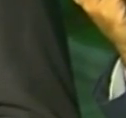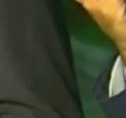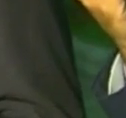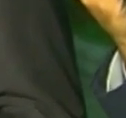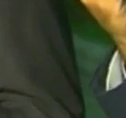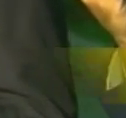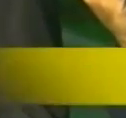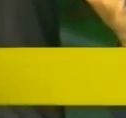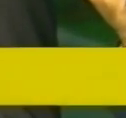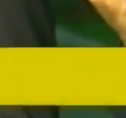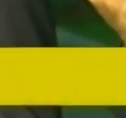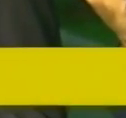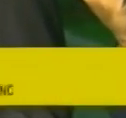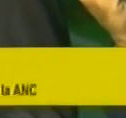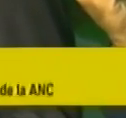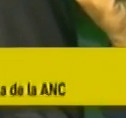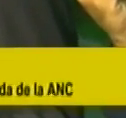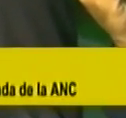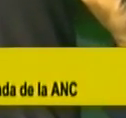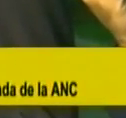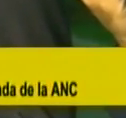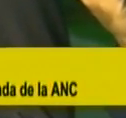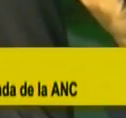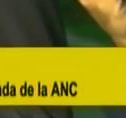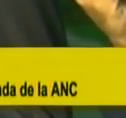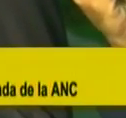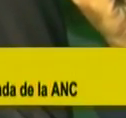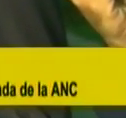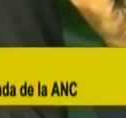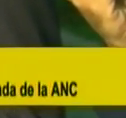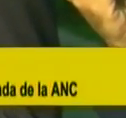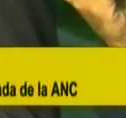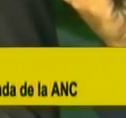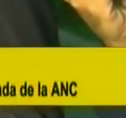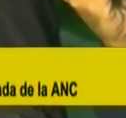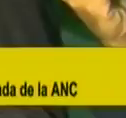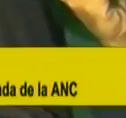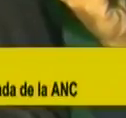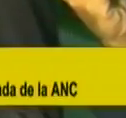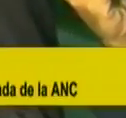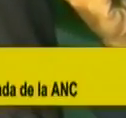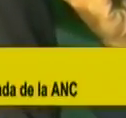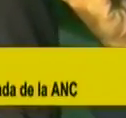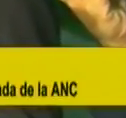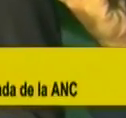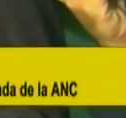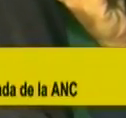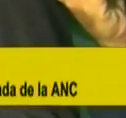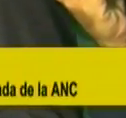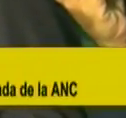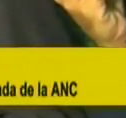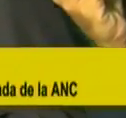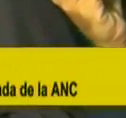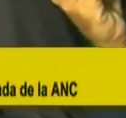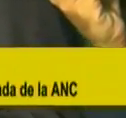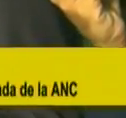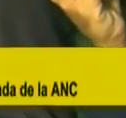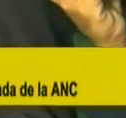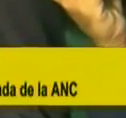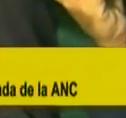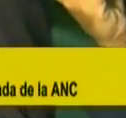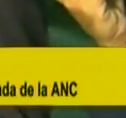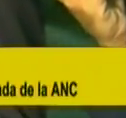ley. Hoy aprobamos los primeros 6 artículos. Nos quedan 7 artículos más las disposiciones transitorias,